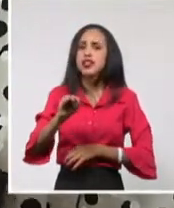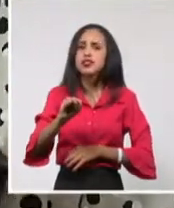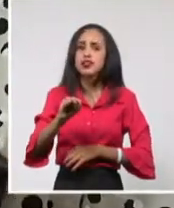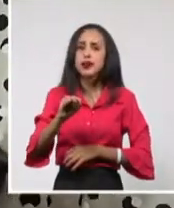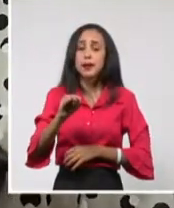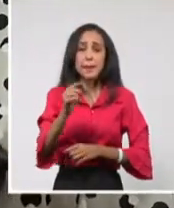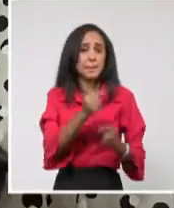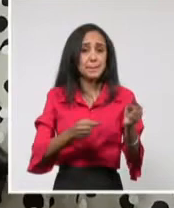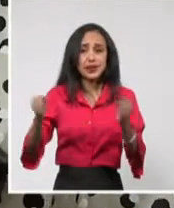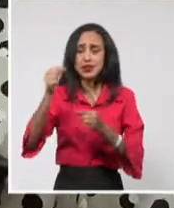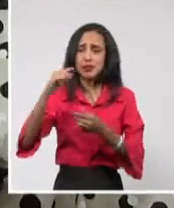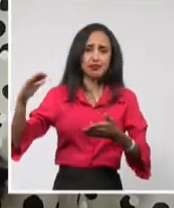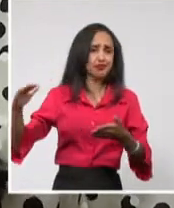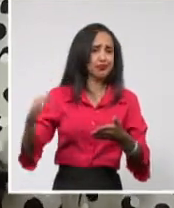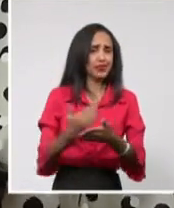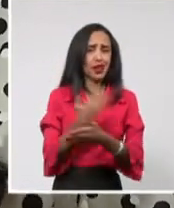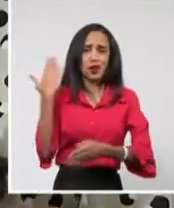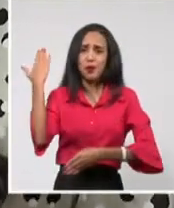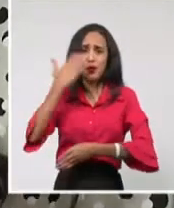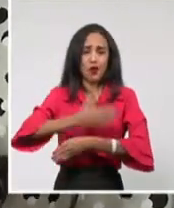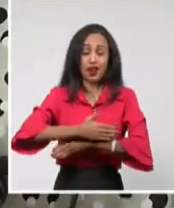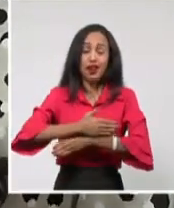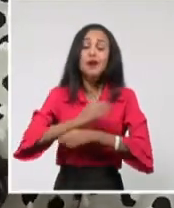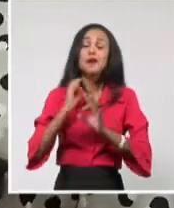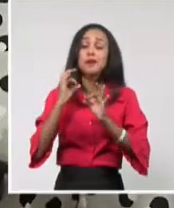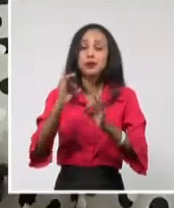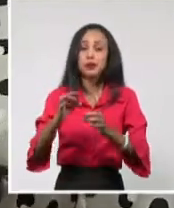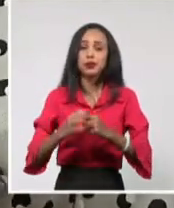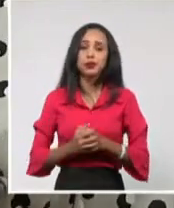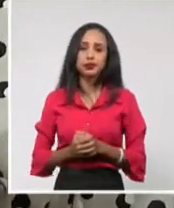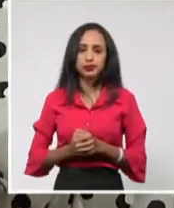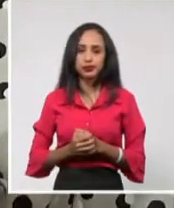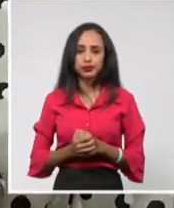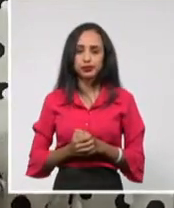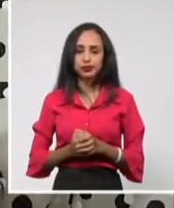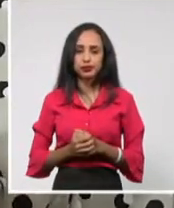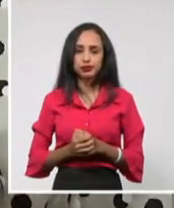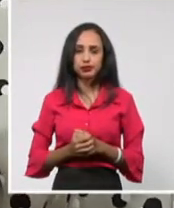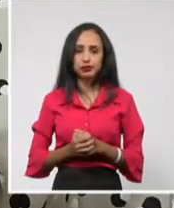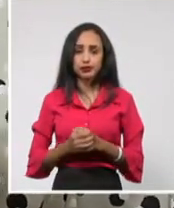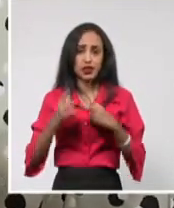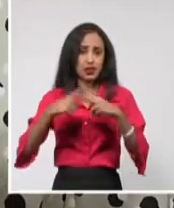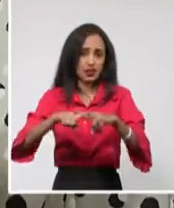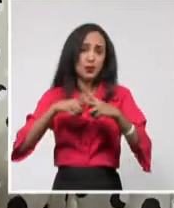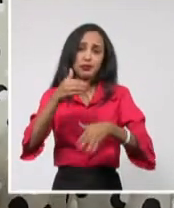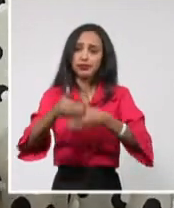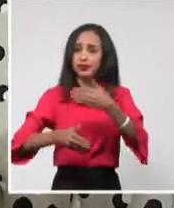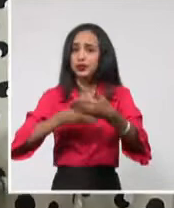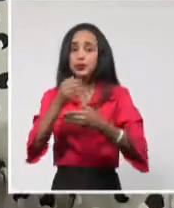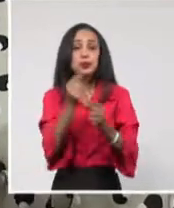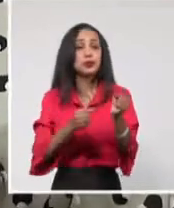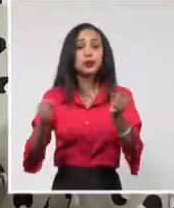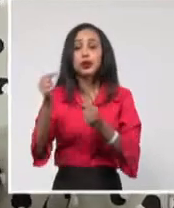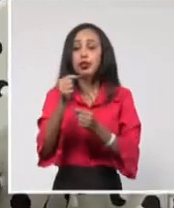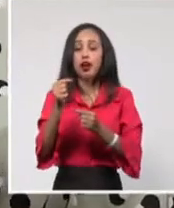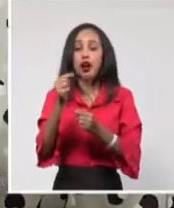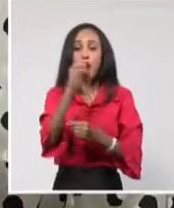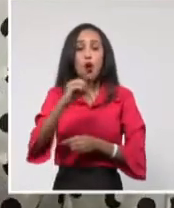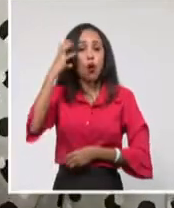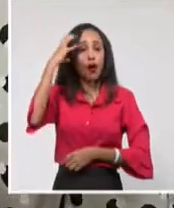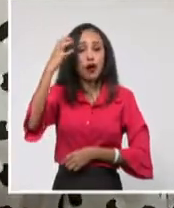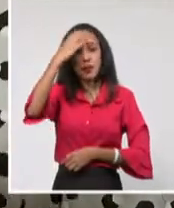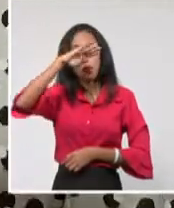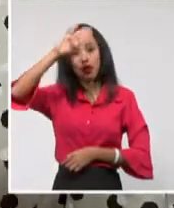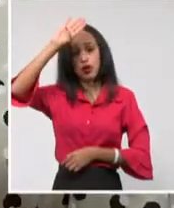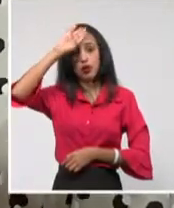las trabas que existen para su desarrollo. La solución de esta contradicción es una prioridad para los organismos del Estado y ha sido